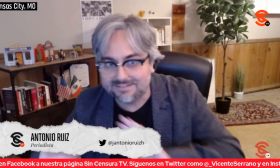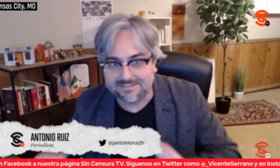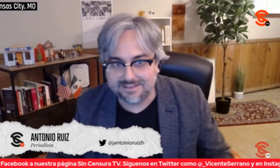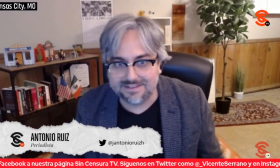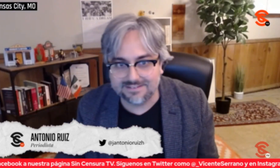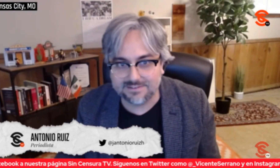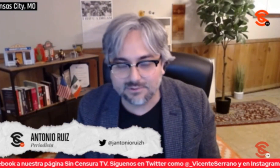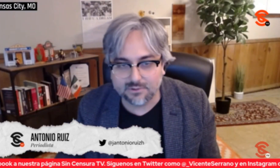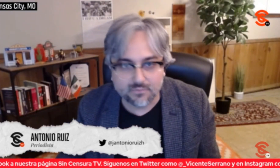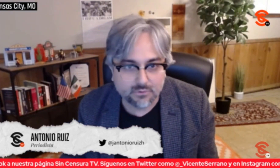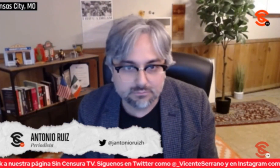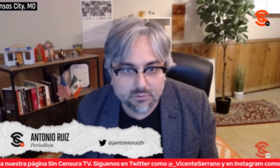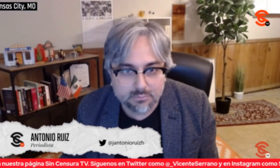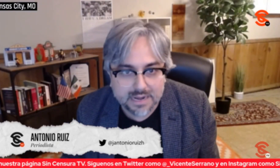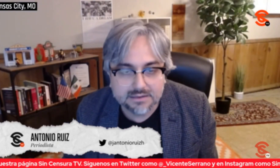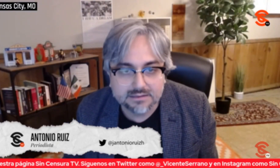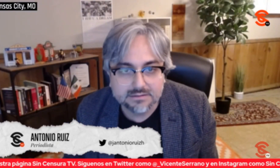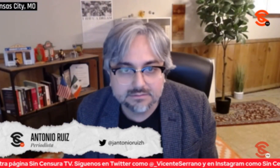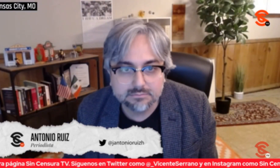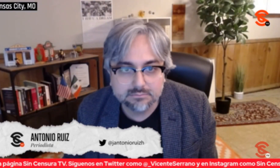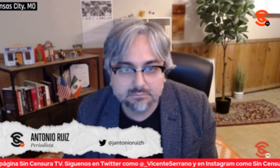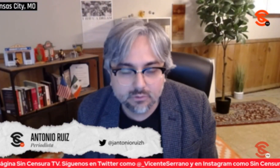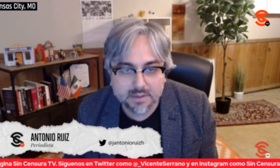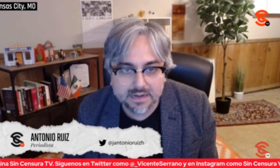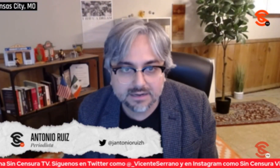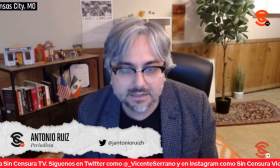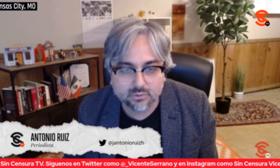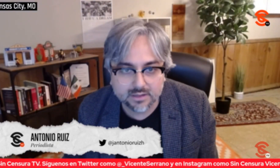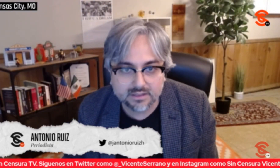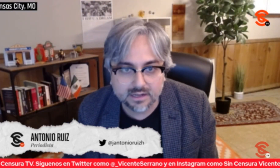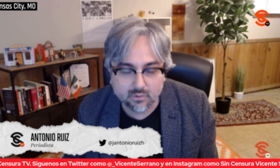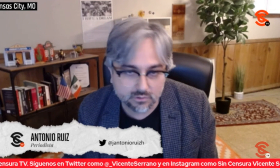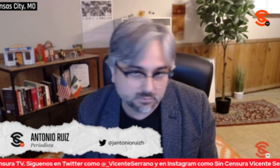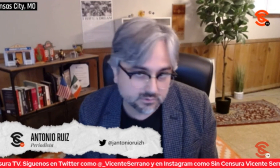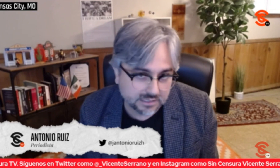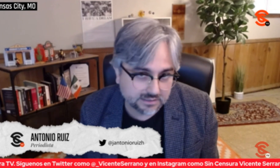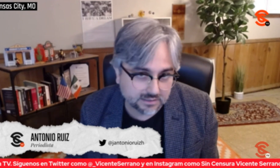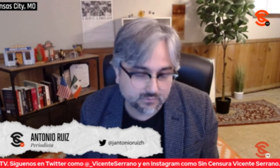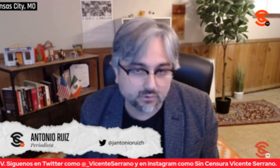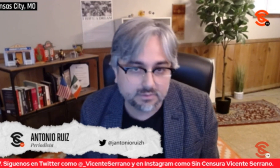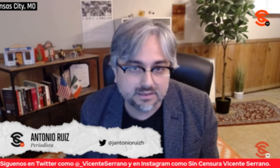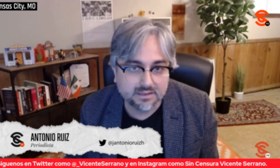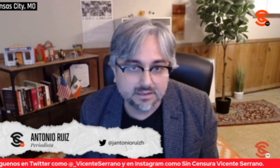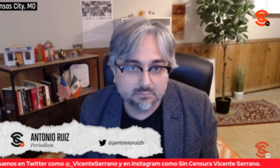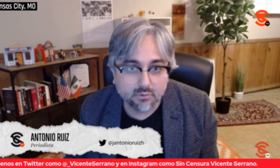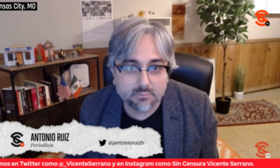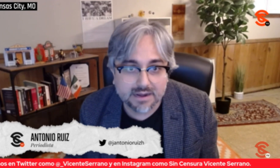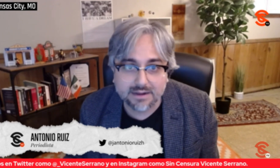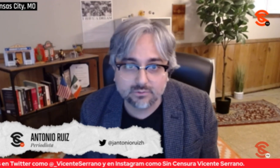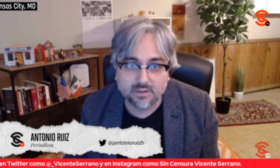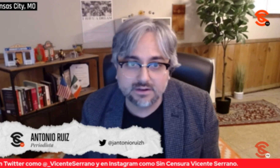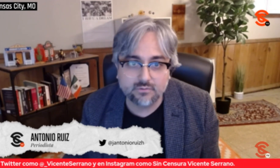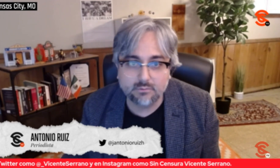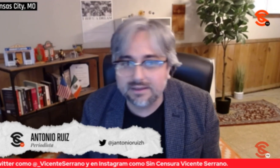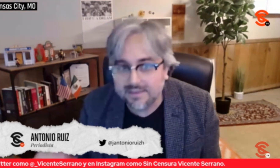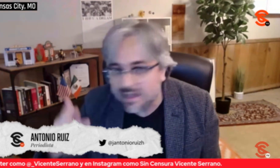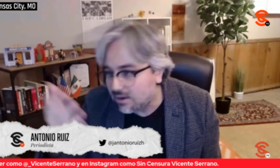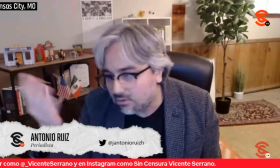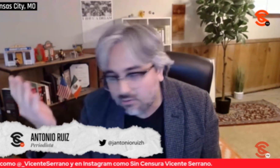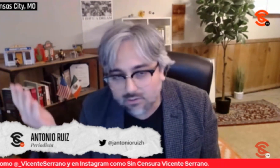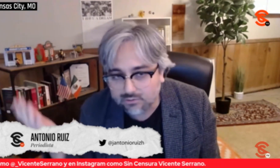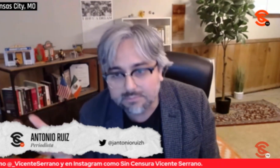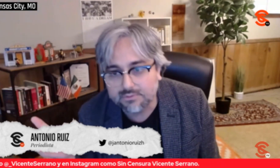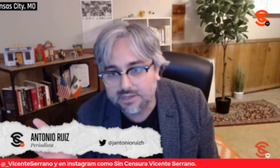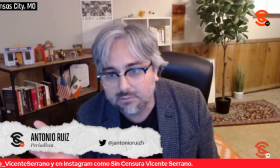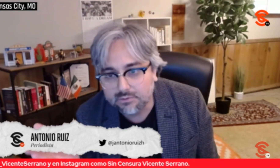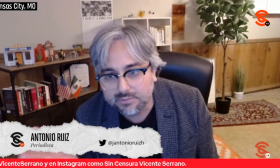póngale qué es esto, ¿no? No, muy mal el actuar de la corresponsal de Reforma. Muy mal el actuar de Reforma, que ya